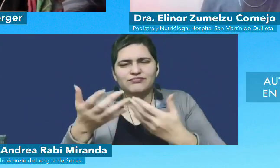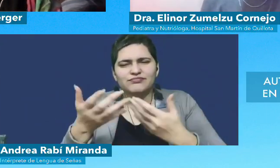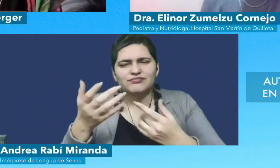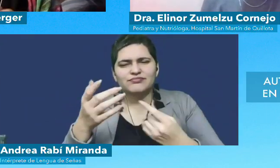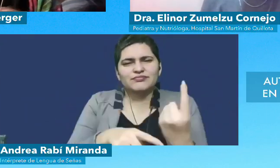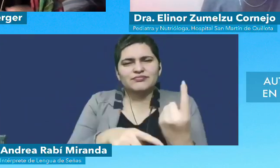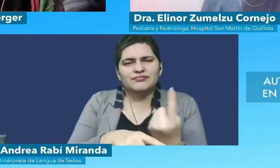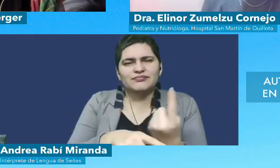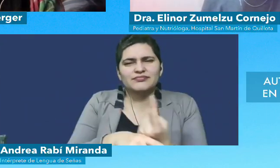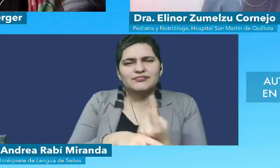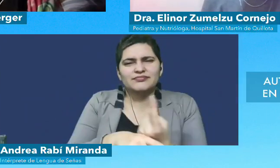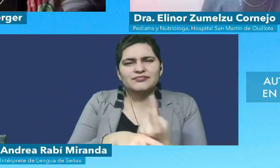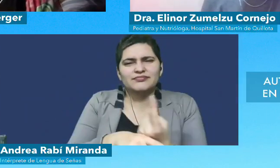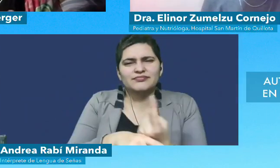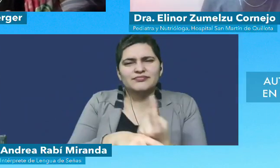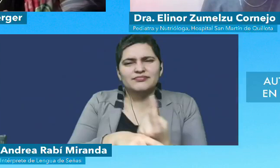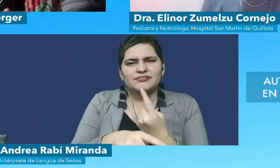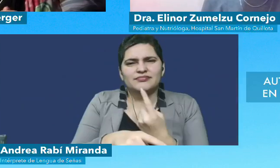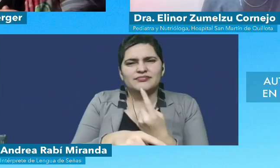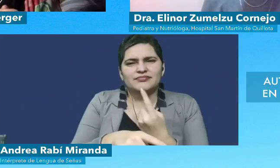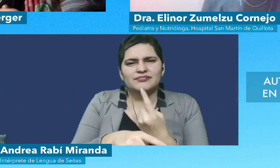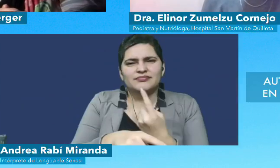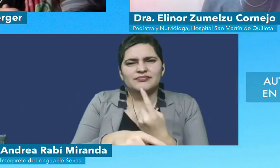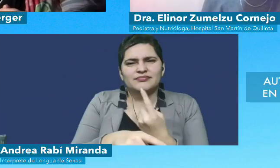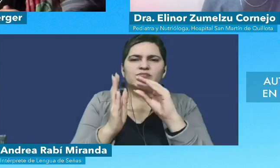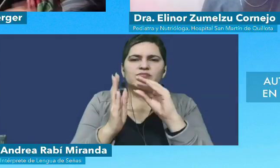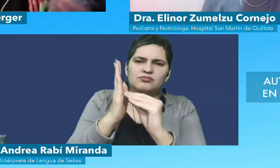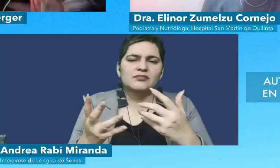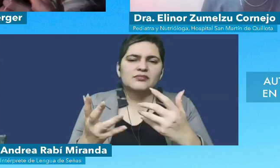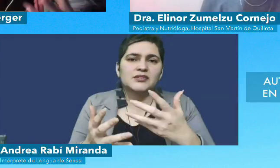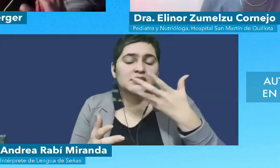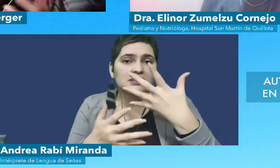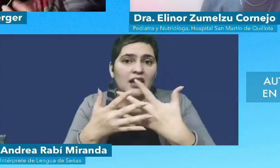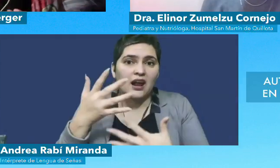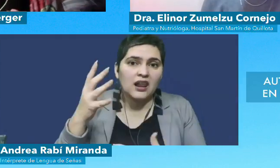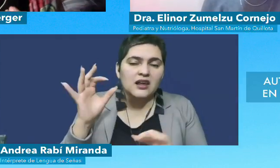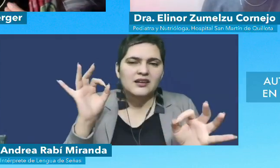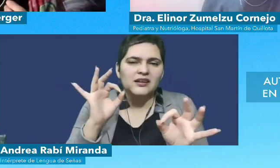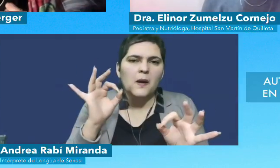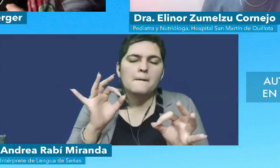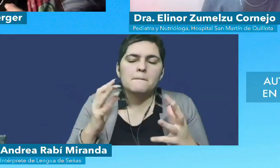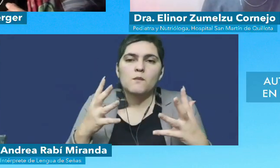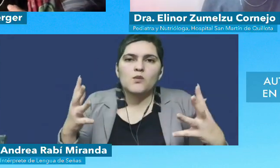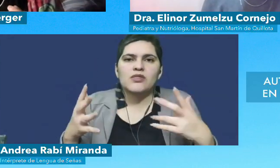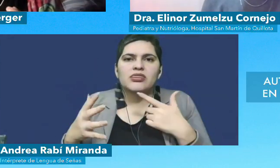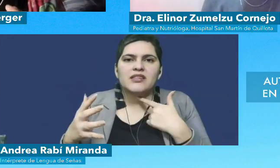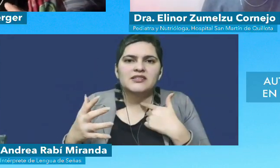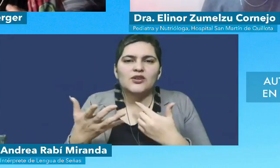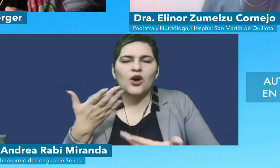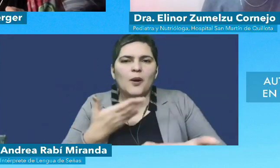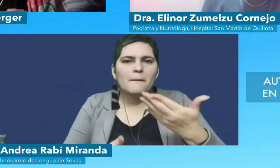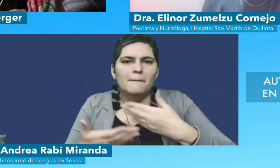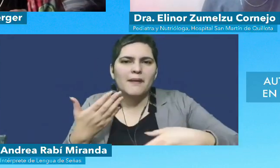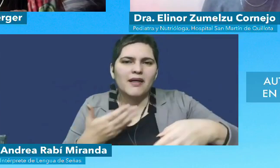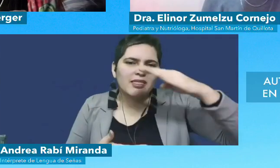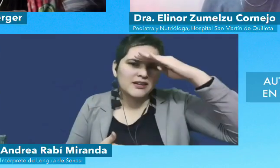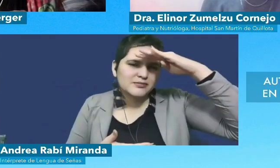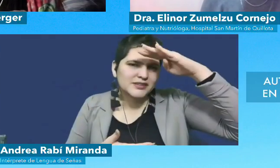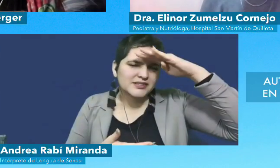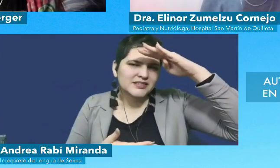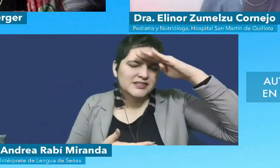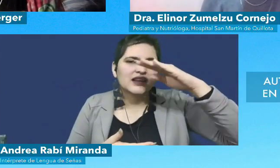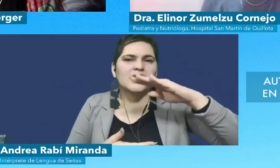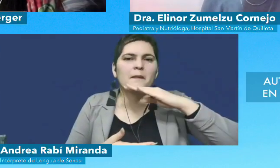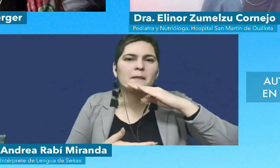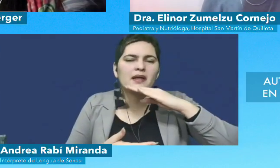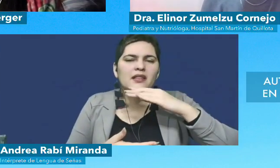la transmisión de la charla de la doctora, el curso de la doctora, porque también es muy interesante que podamos compartir estas experiencias. También pregunta